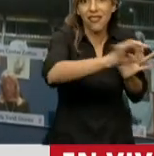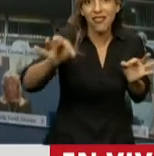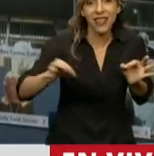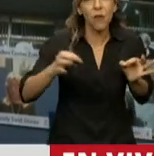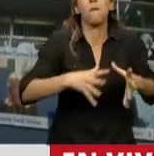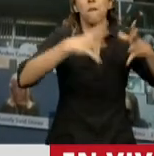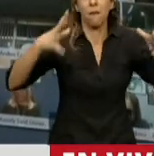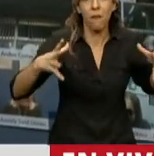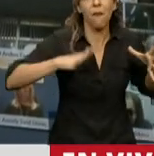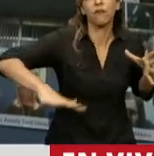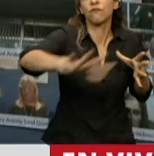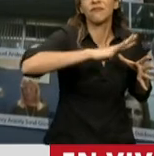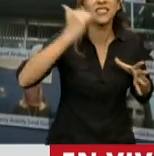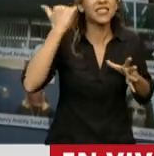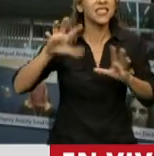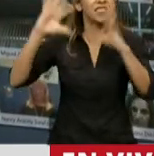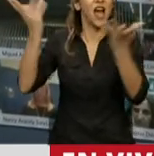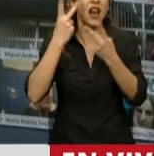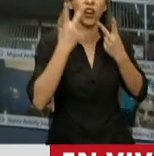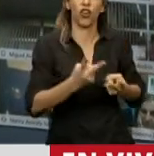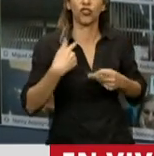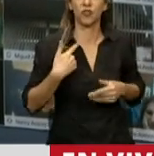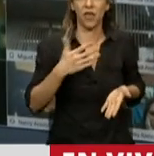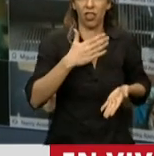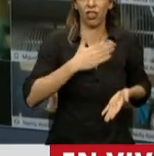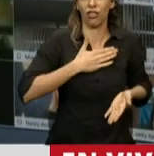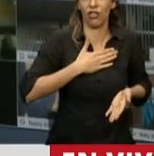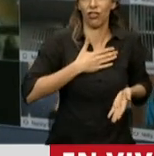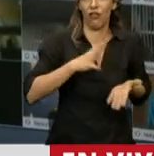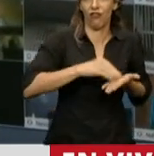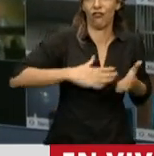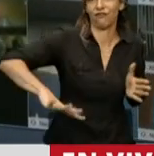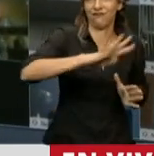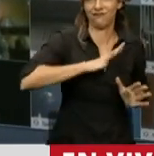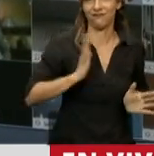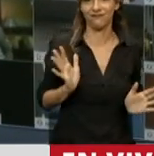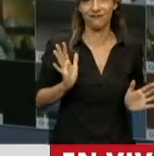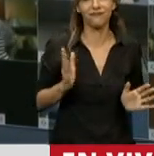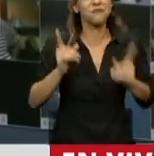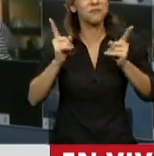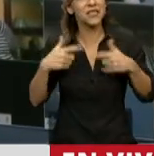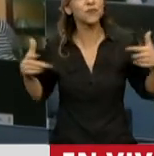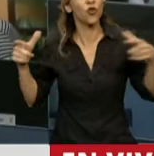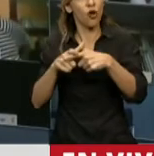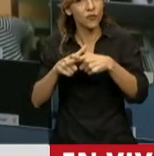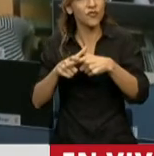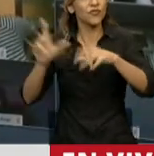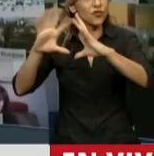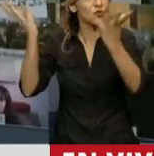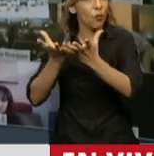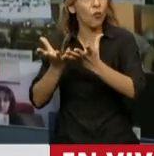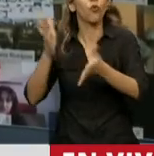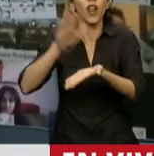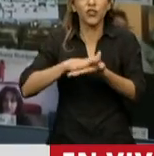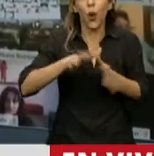reconocidos por el ámbito internacional a través de la recomendación que realizara la Comisión Internacional de Límites de